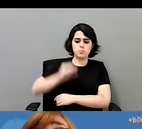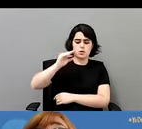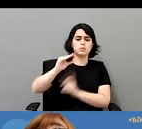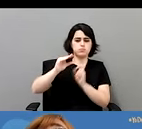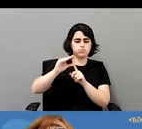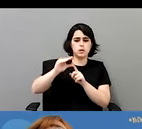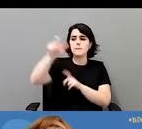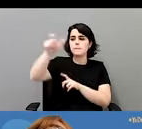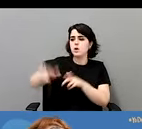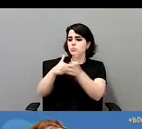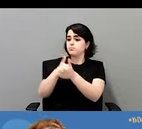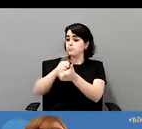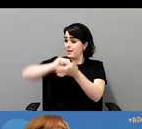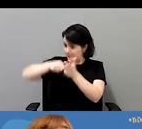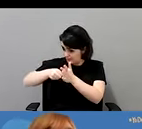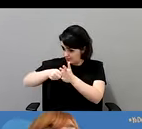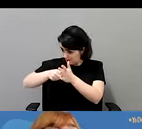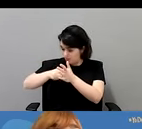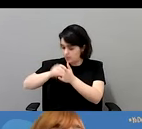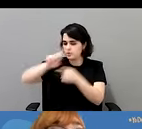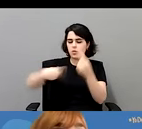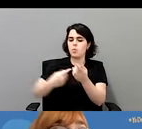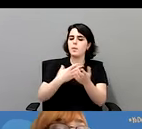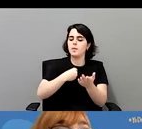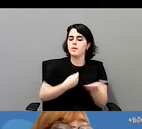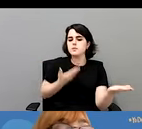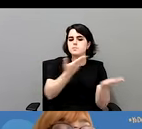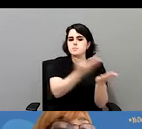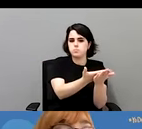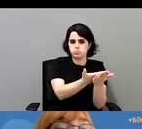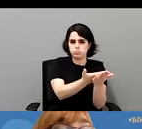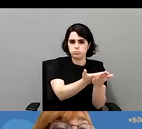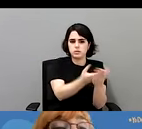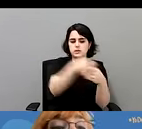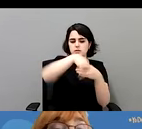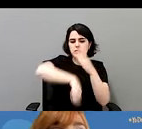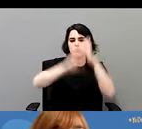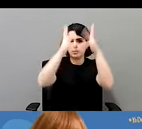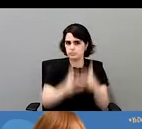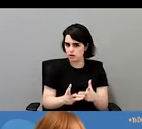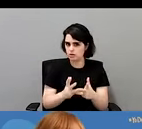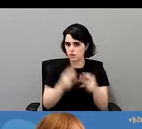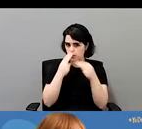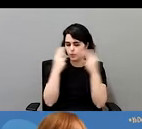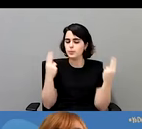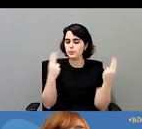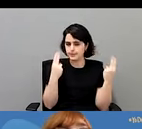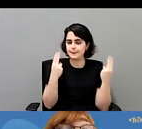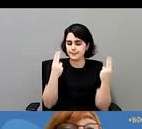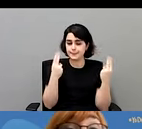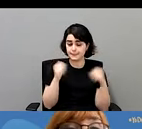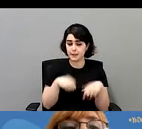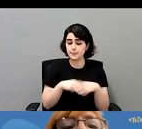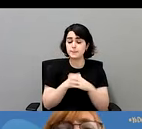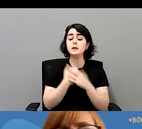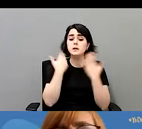contrata a su asistente personal y luego presenta los papeles que haya que presentar en la administración pública. ¿Vale? Y